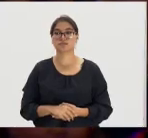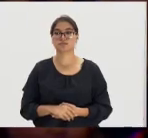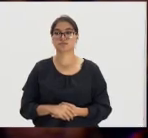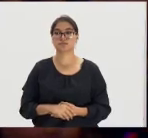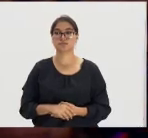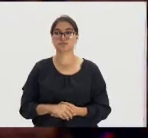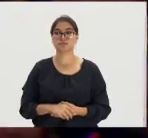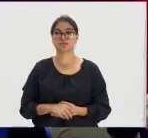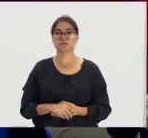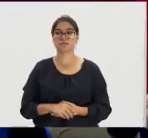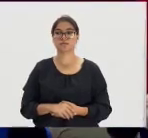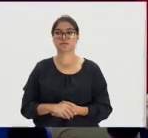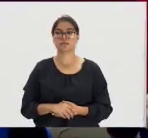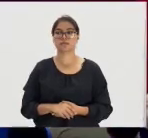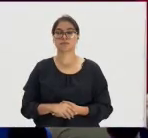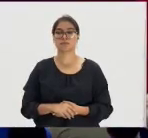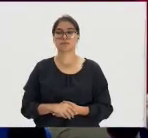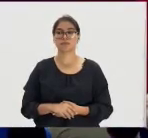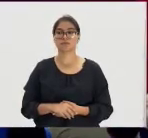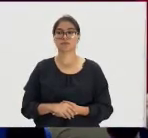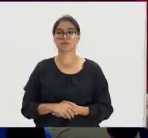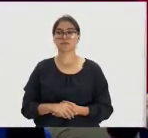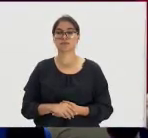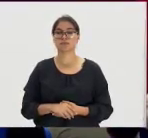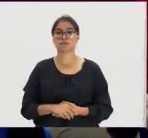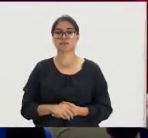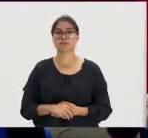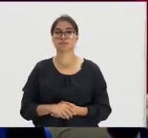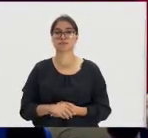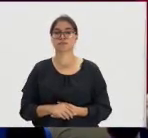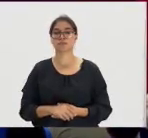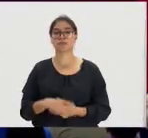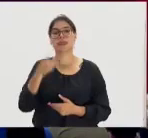¿Qué tal si agarramos algo de los diputados y se los pasamos?